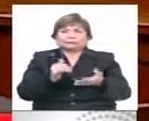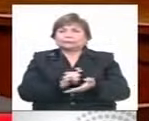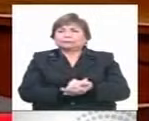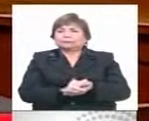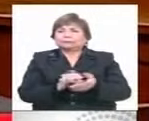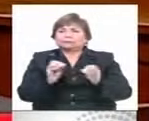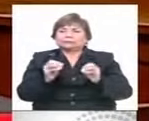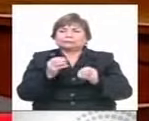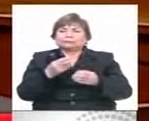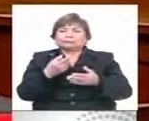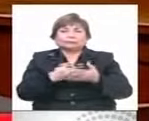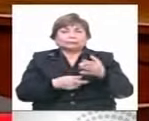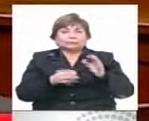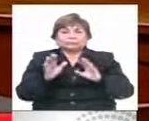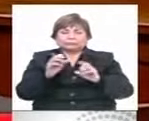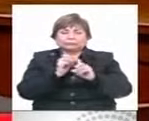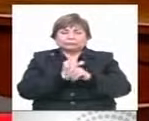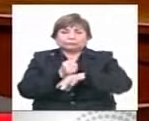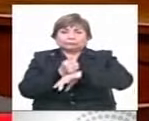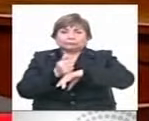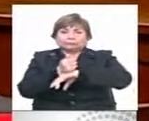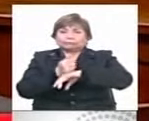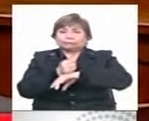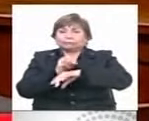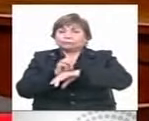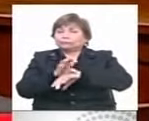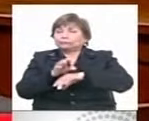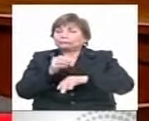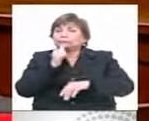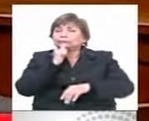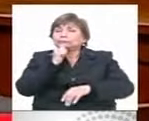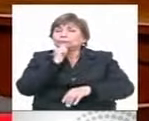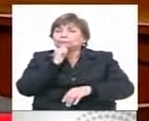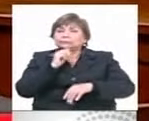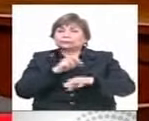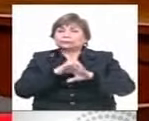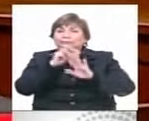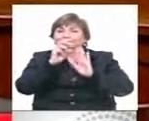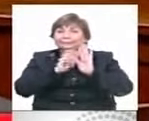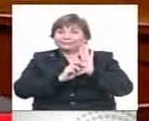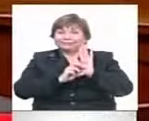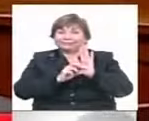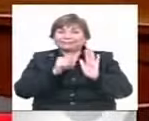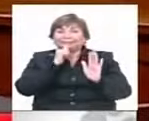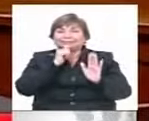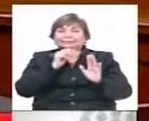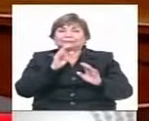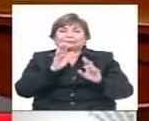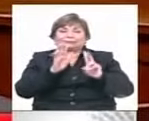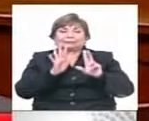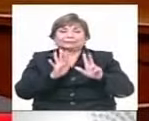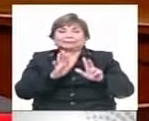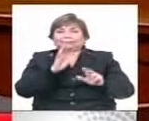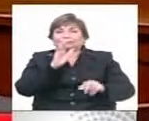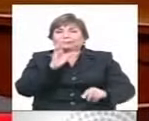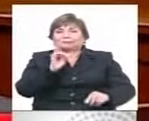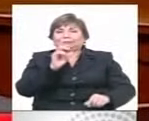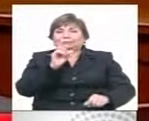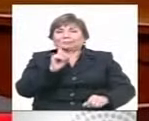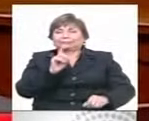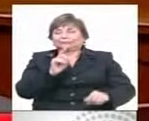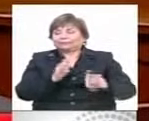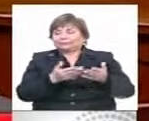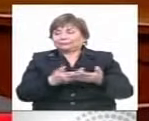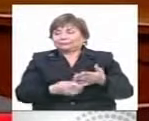adjudicar proyectos de asociaciones público-privadas y proyectos activos por 871 millones